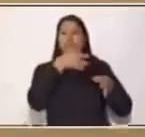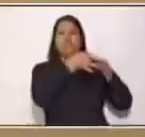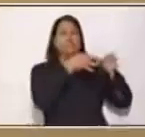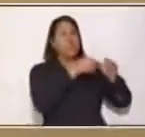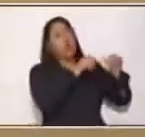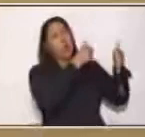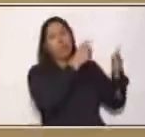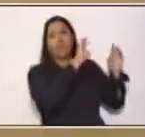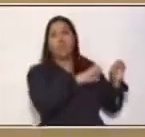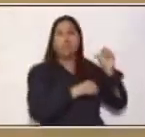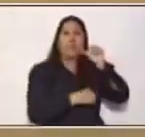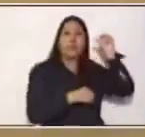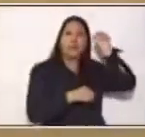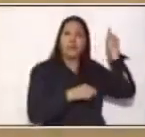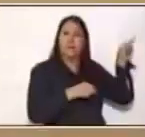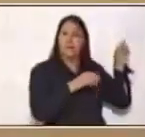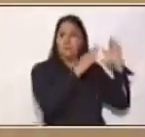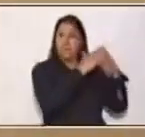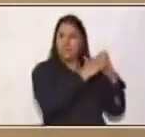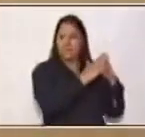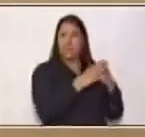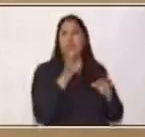algún adulto o con algún